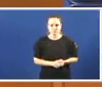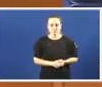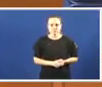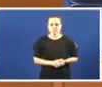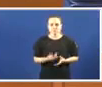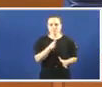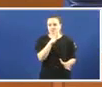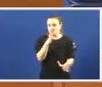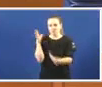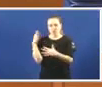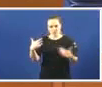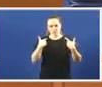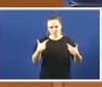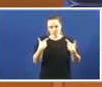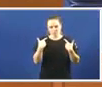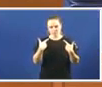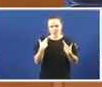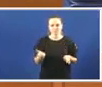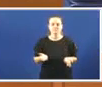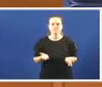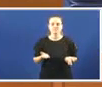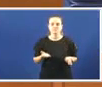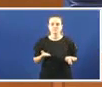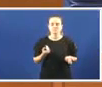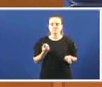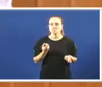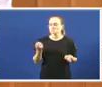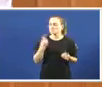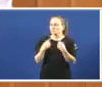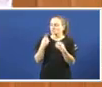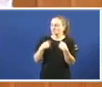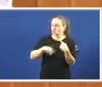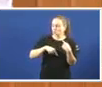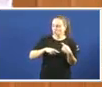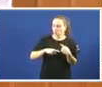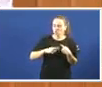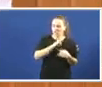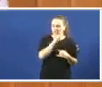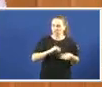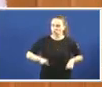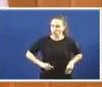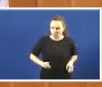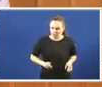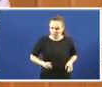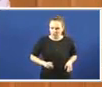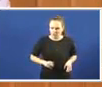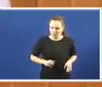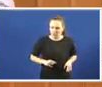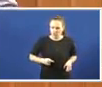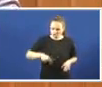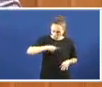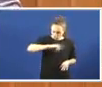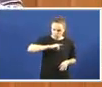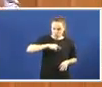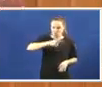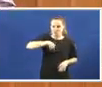de dor. Alguén decía por aí que non aceptábamos a crise. Que nós,